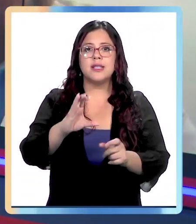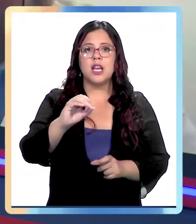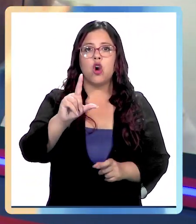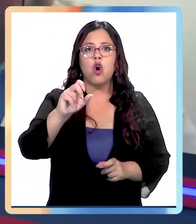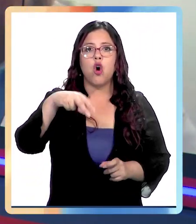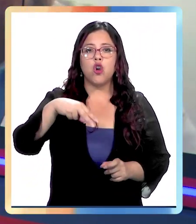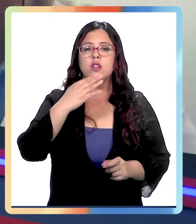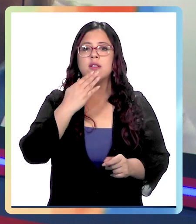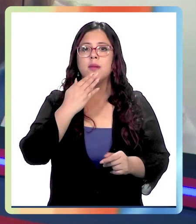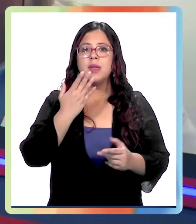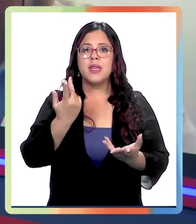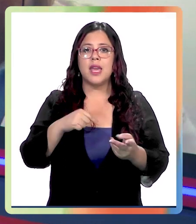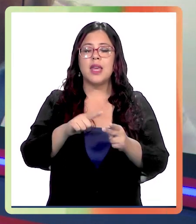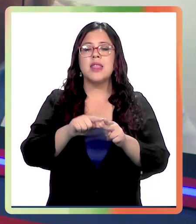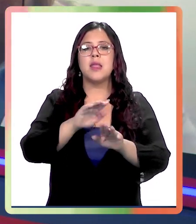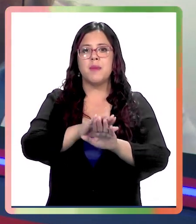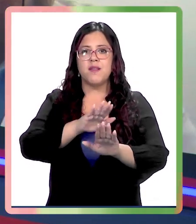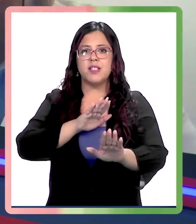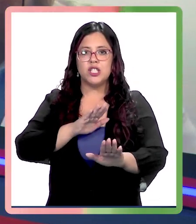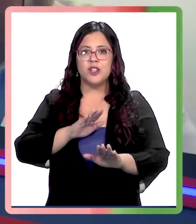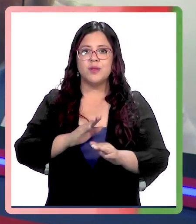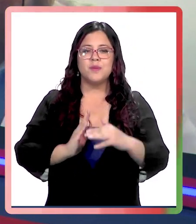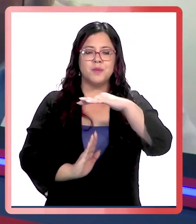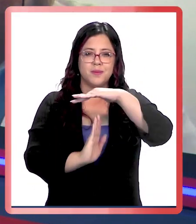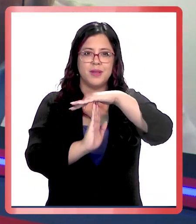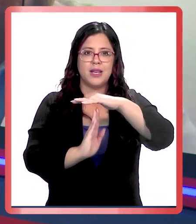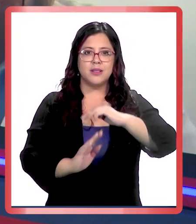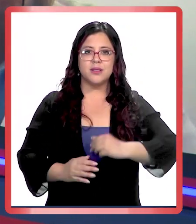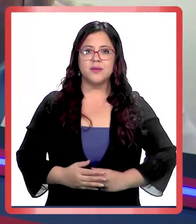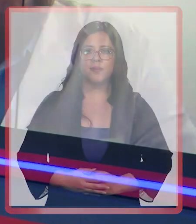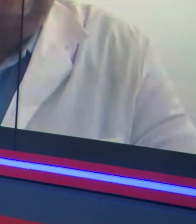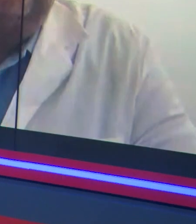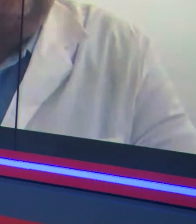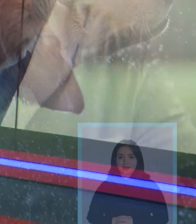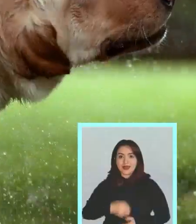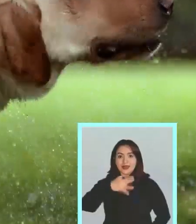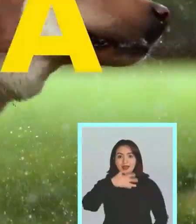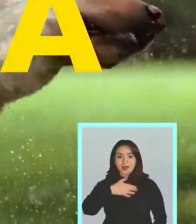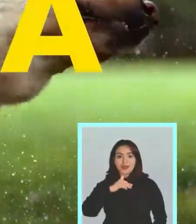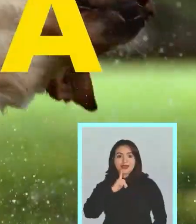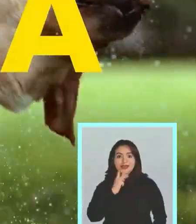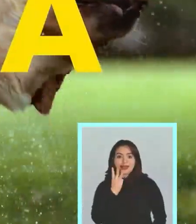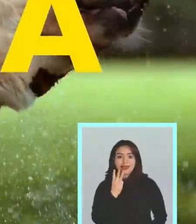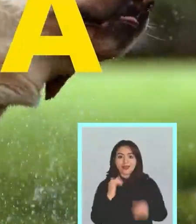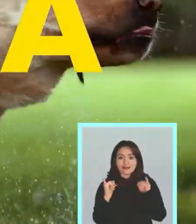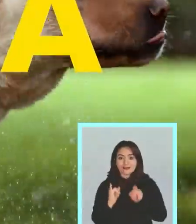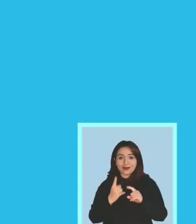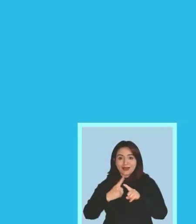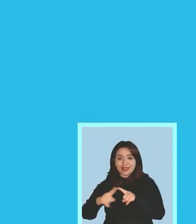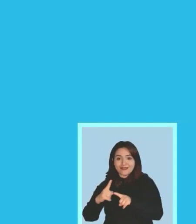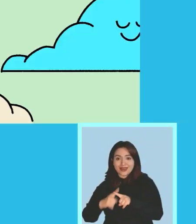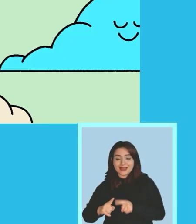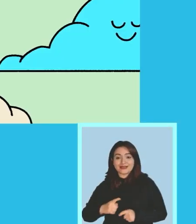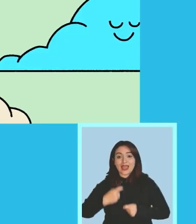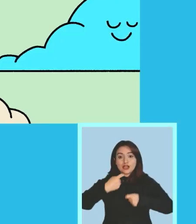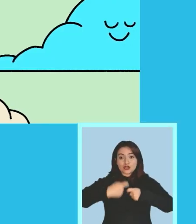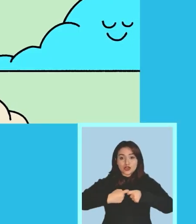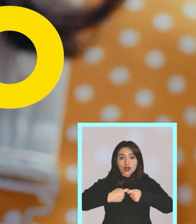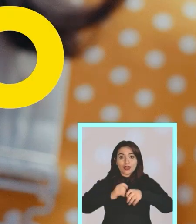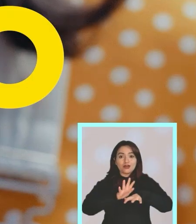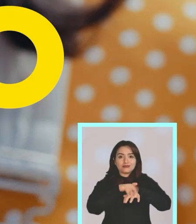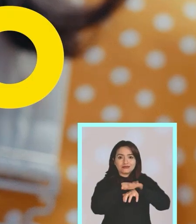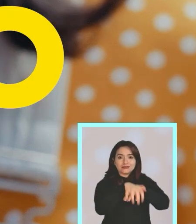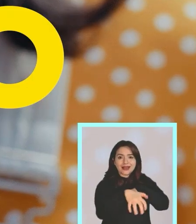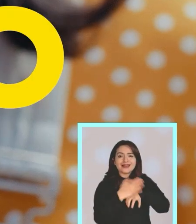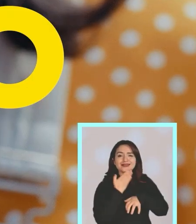del cáncer de colon y también los tratamientos de prevención. Ya volvemos. El agua tal como la conocemos tiene tres estados: